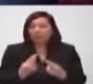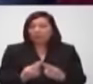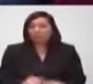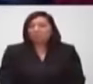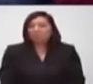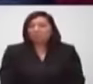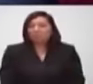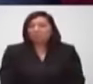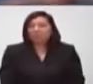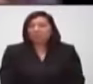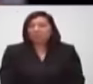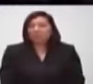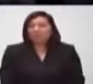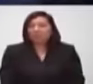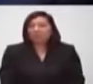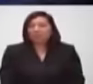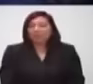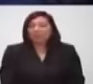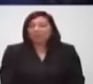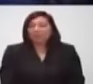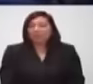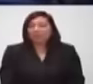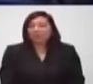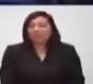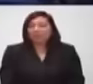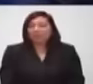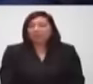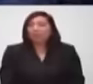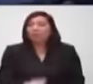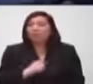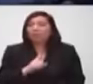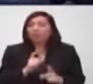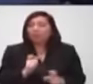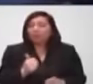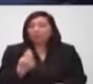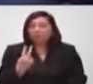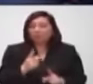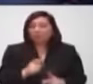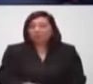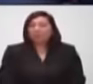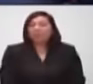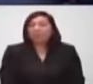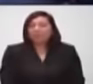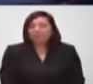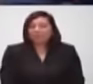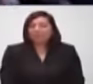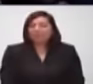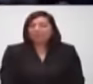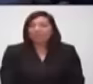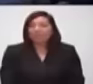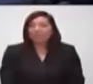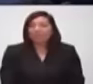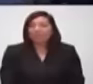pero solamente era una invocación. Por otro lado, quería hacer dos preguntas al señor alcalde, por su intermedio, presidente.